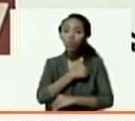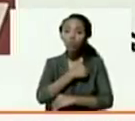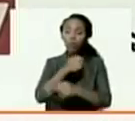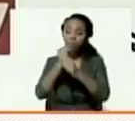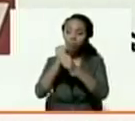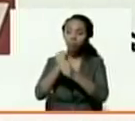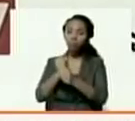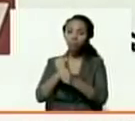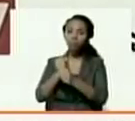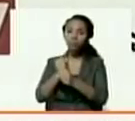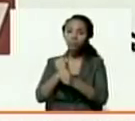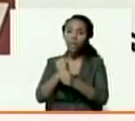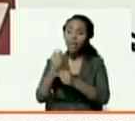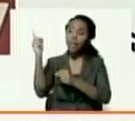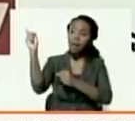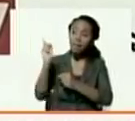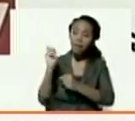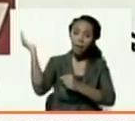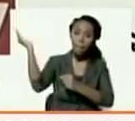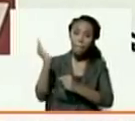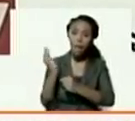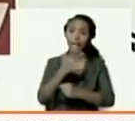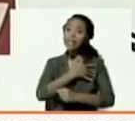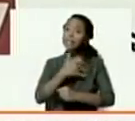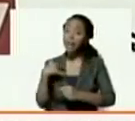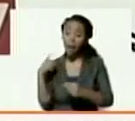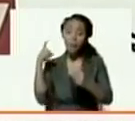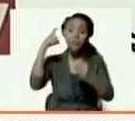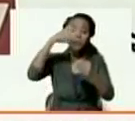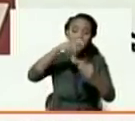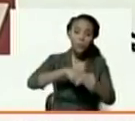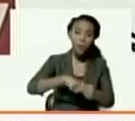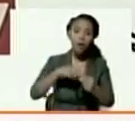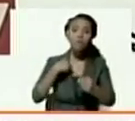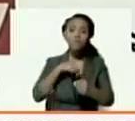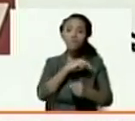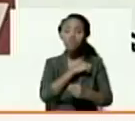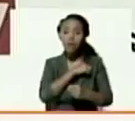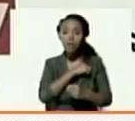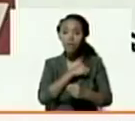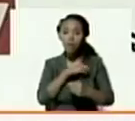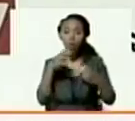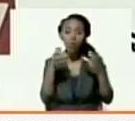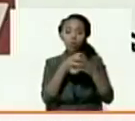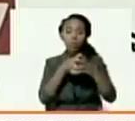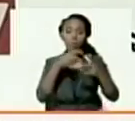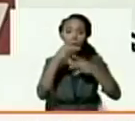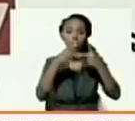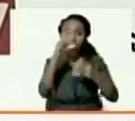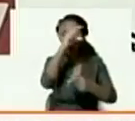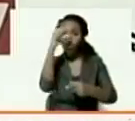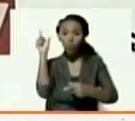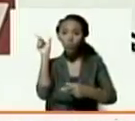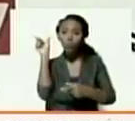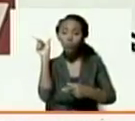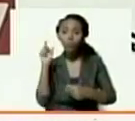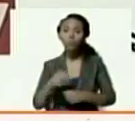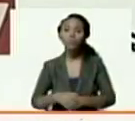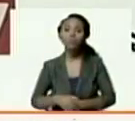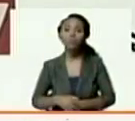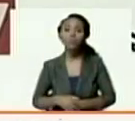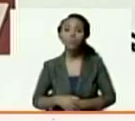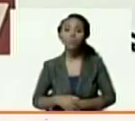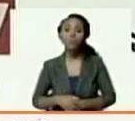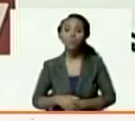esperando aquellas personas que quieran inscribirse en nuestro partido, inscribirse en el Partido Socialista Unido de